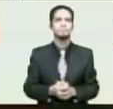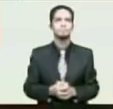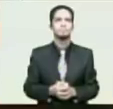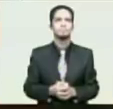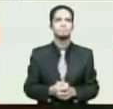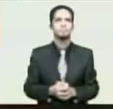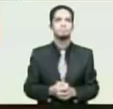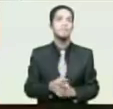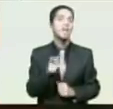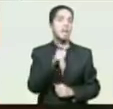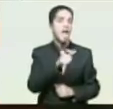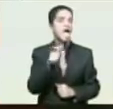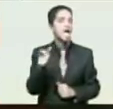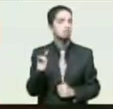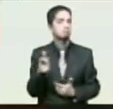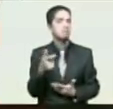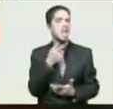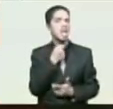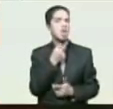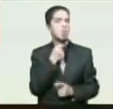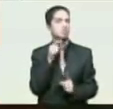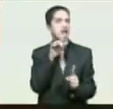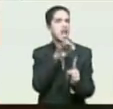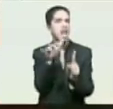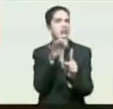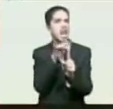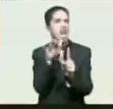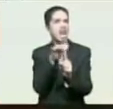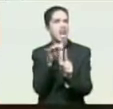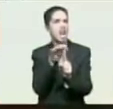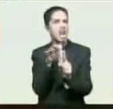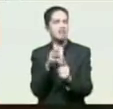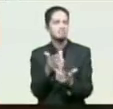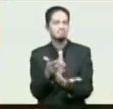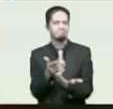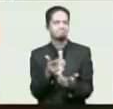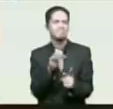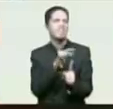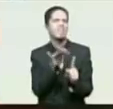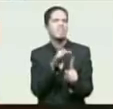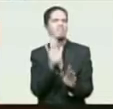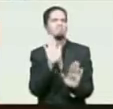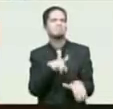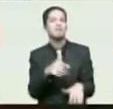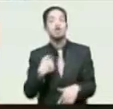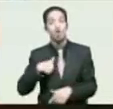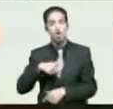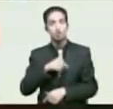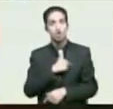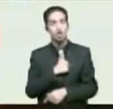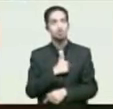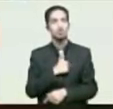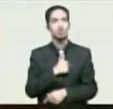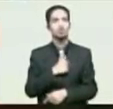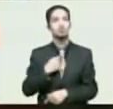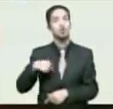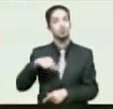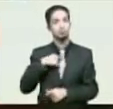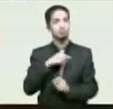Porque la gente, usted sabe que les encanta dar casquillo. No, no hay casquillo que valga. Nosotros tenemos un mandato popular y ese mandato es muy